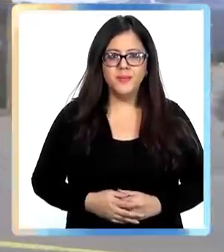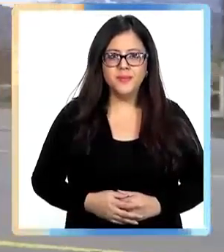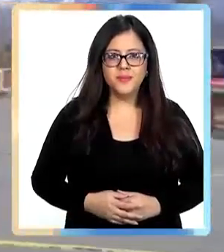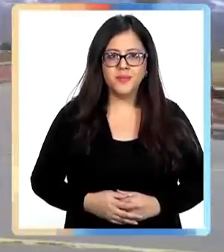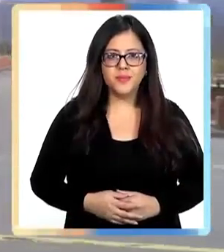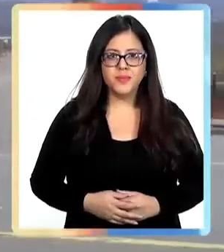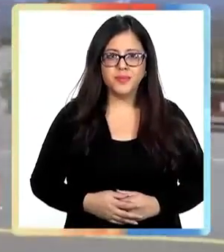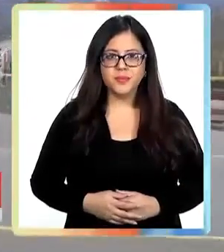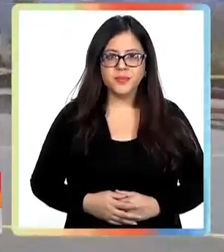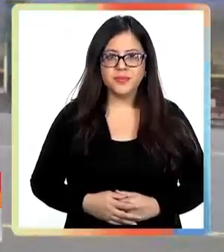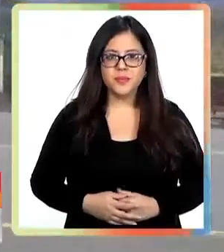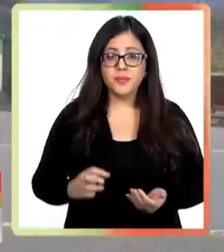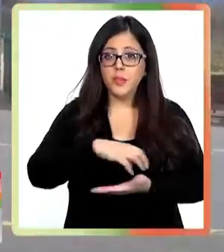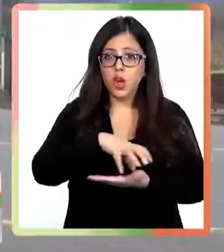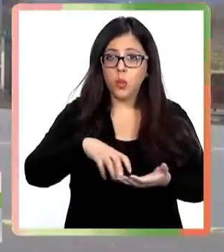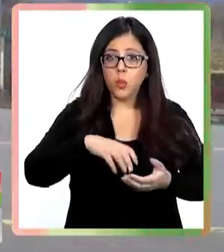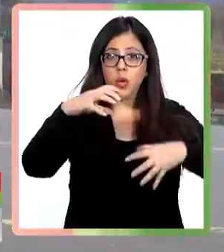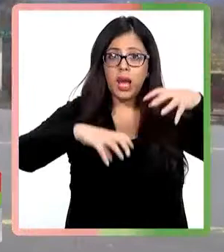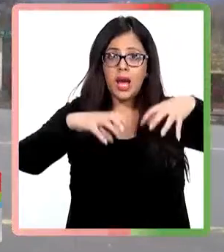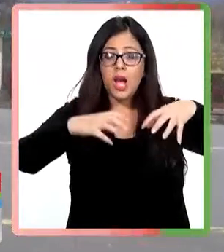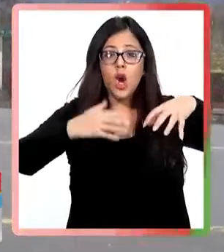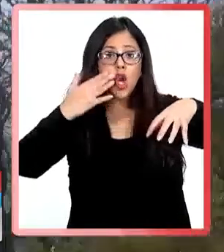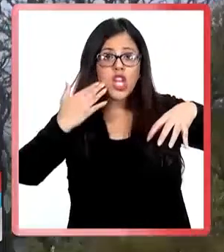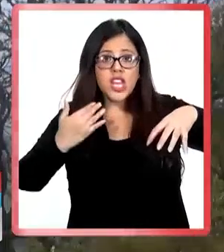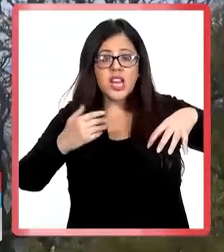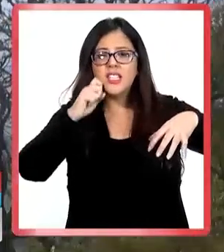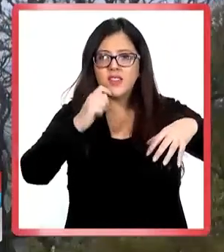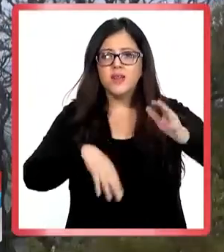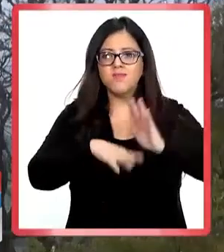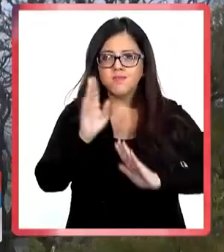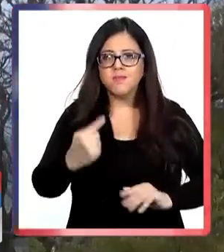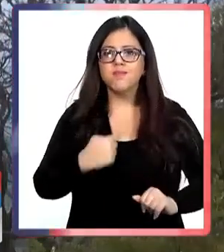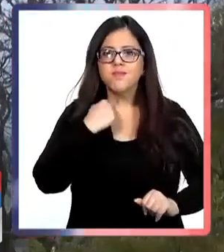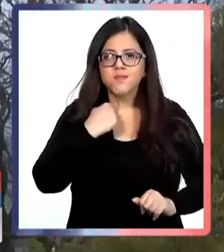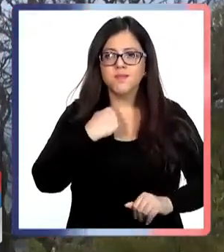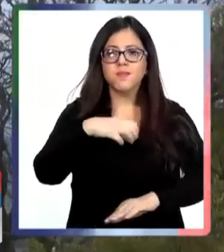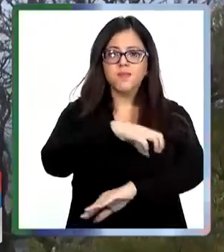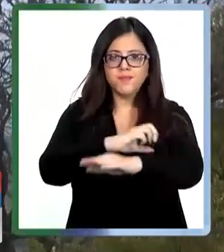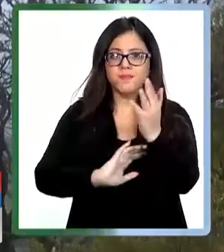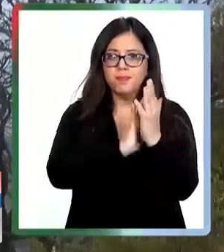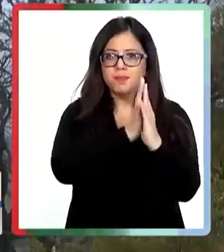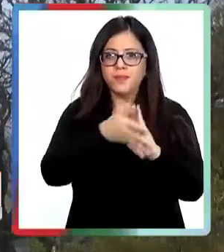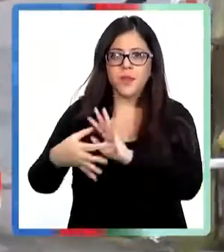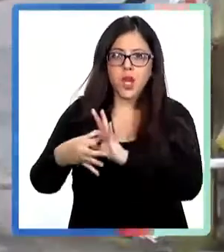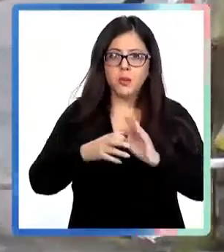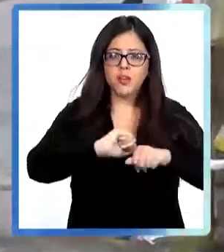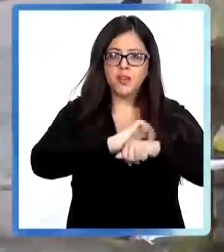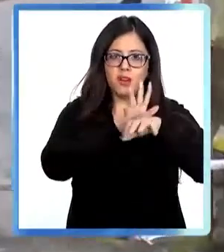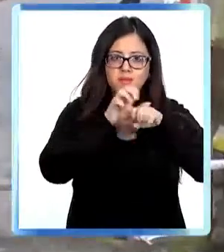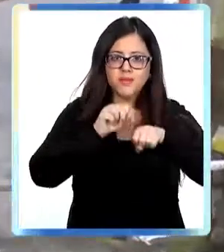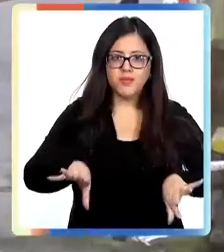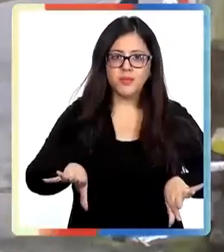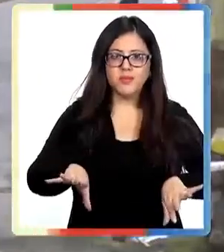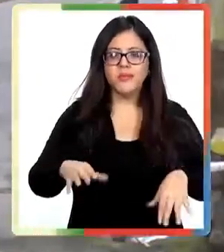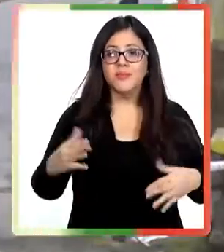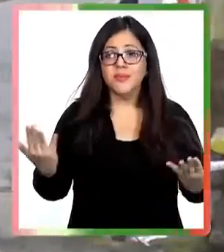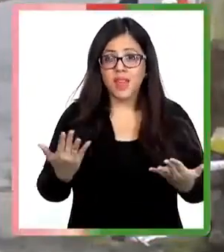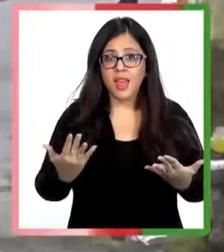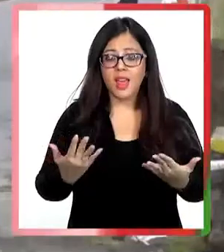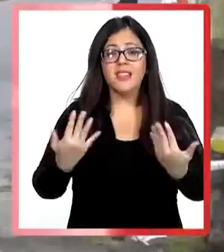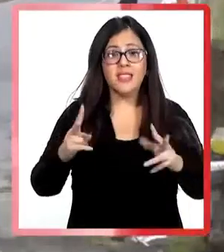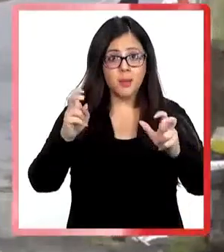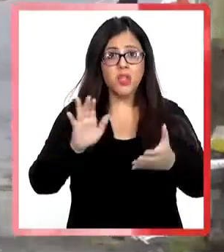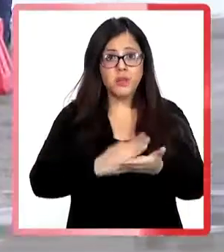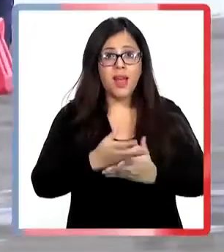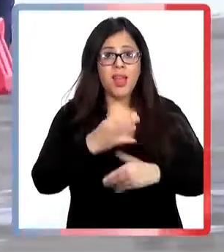La comuna cordillerana fue una de las más afectadas en la Araucanía producto de la pandemia, porque por disposición sanitaria el